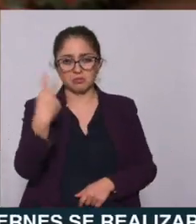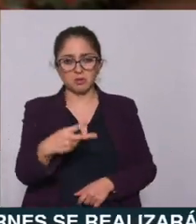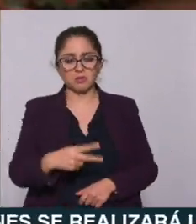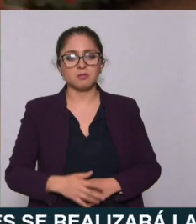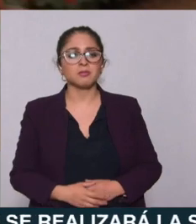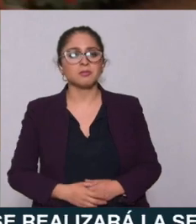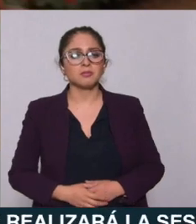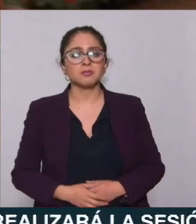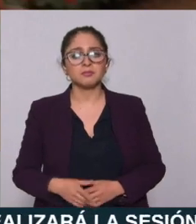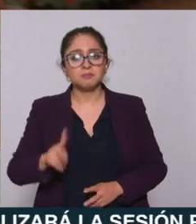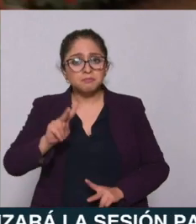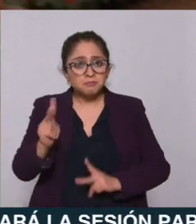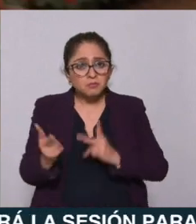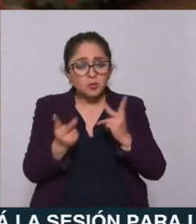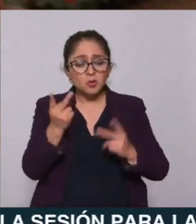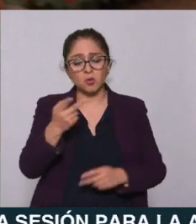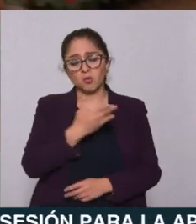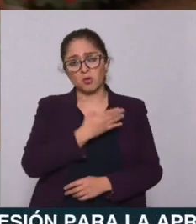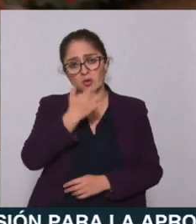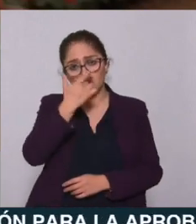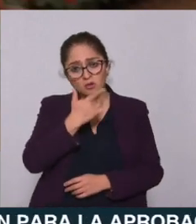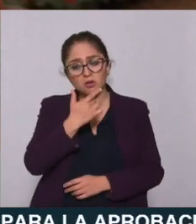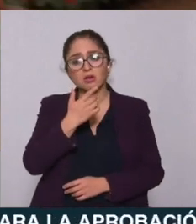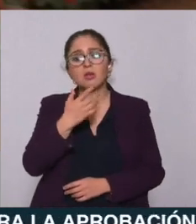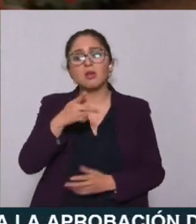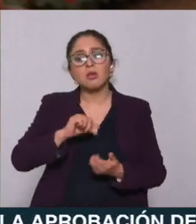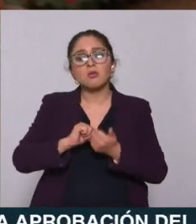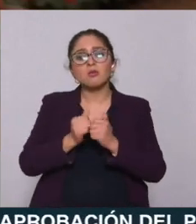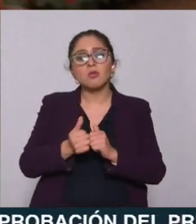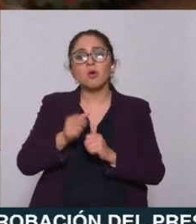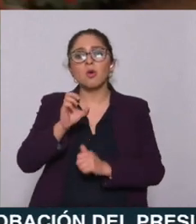o Cuentlaxóchitl, como se conoce,